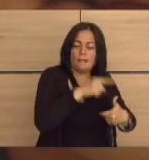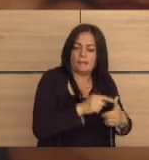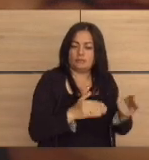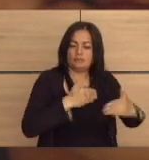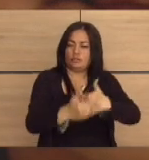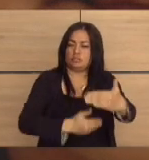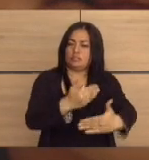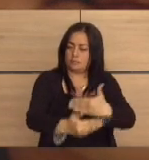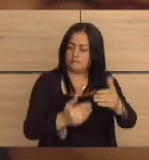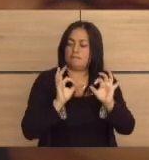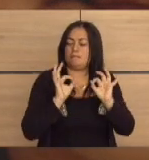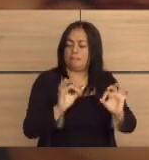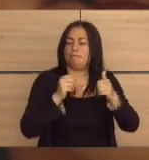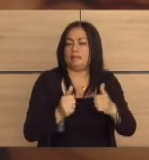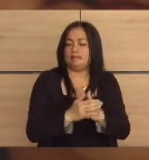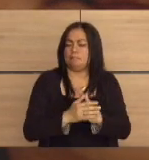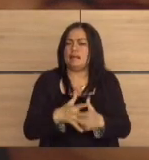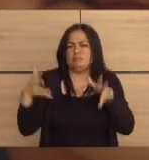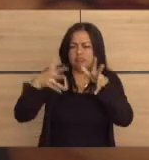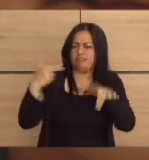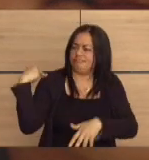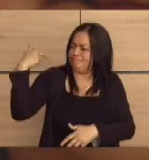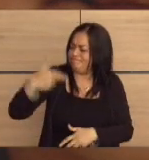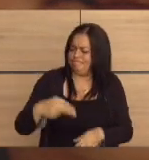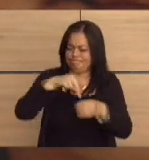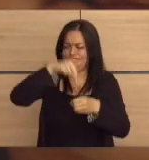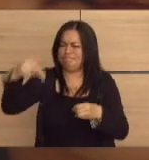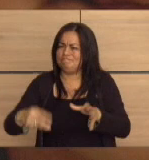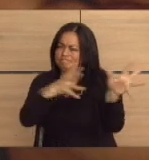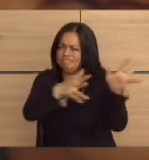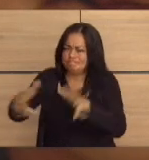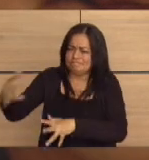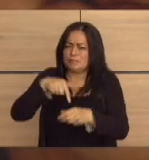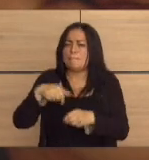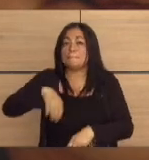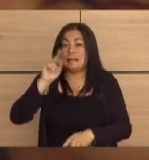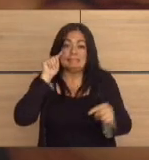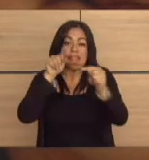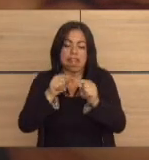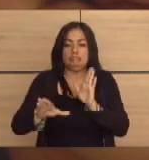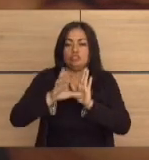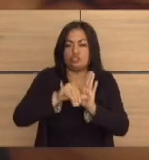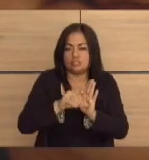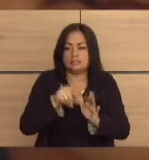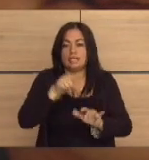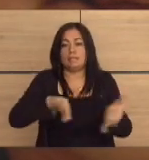más que nunca que la enseñanza de la historia, la ética y la ciudadanía en el marco de las ciencias sociales requiere